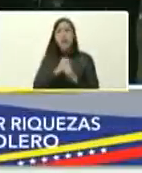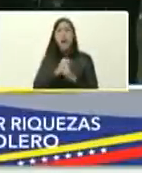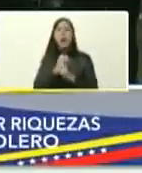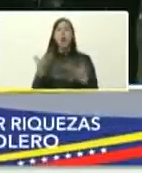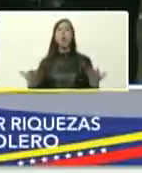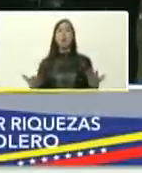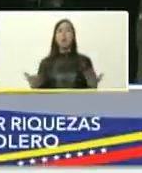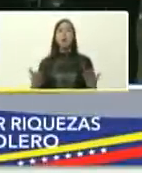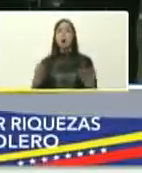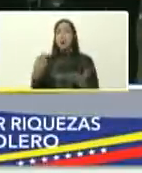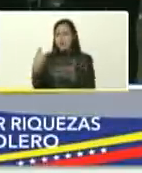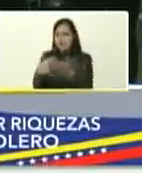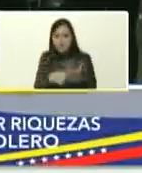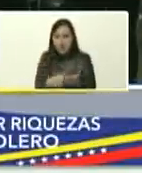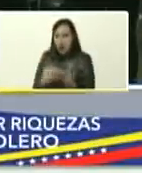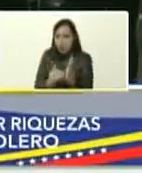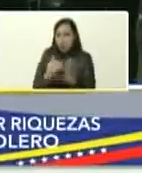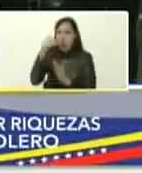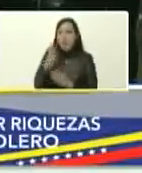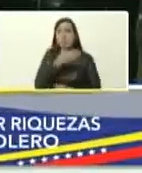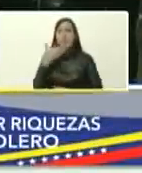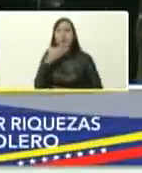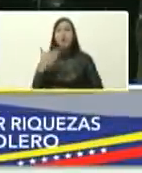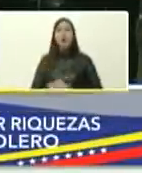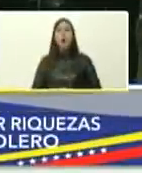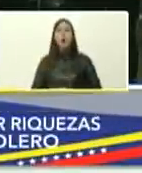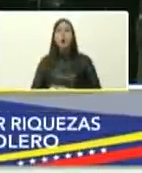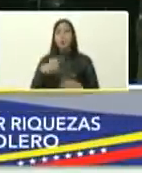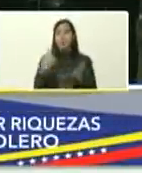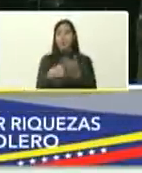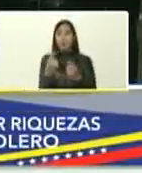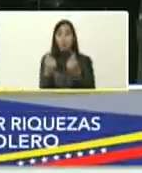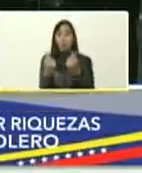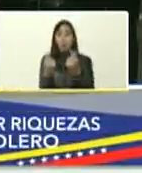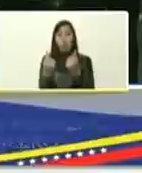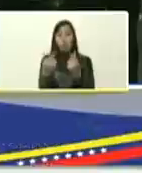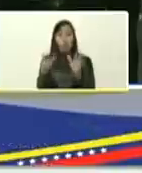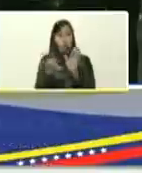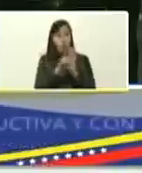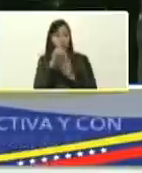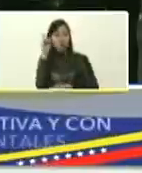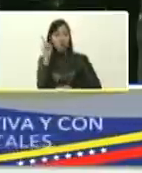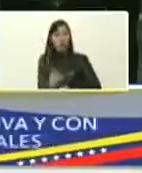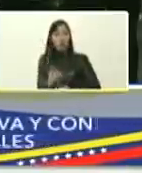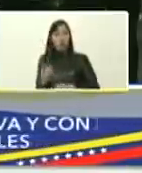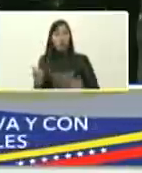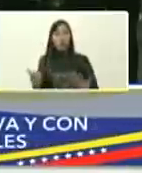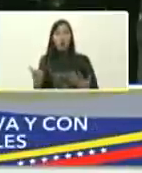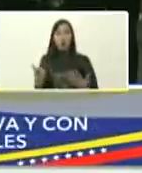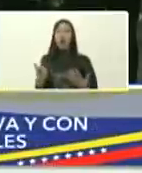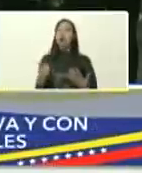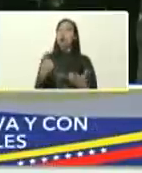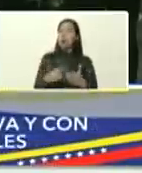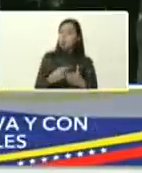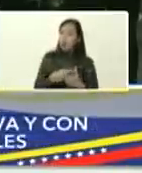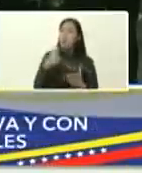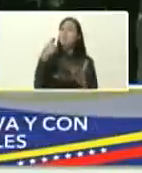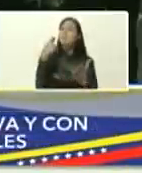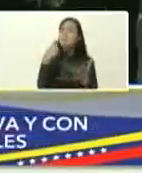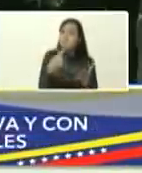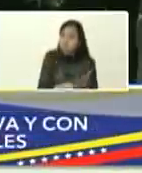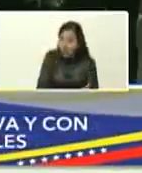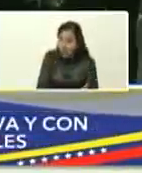algunos trabajadores, se los mejora. Pero de esa platica usted, de acuerdo a la ley, usted viene y le paga